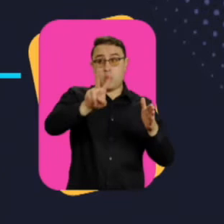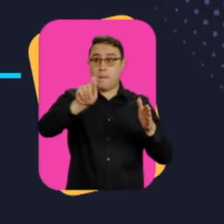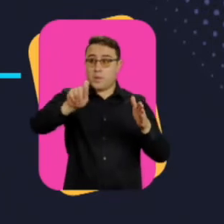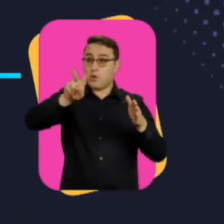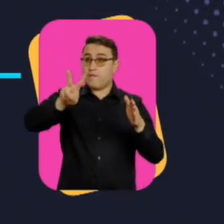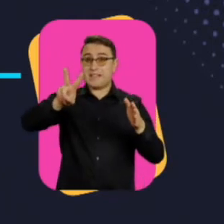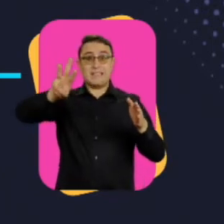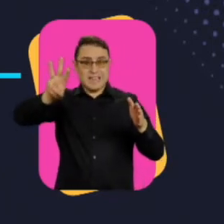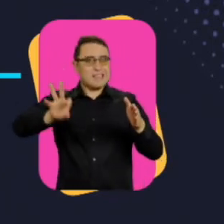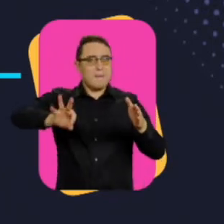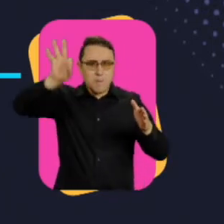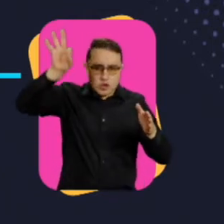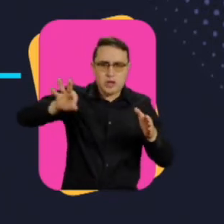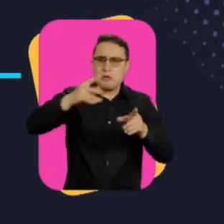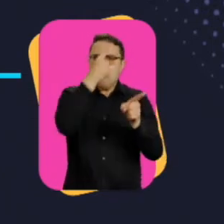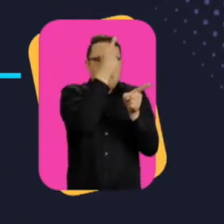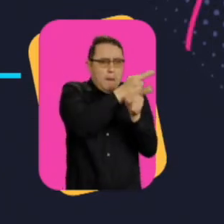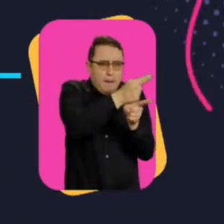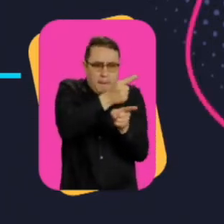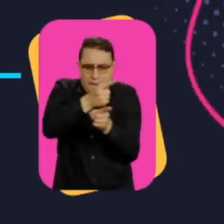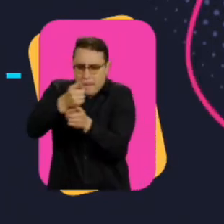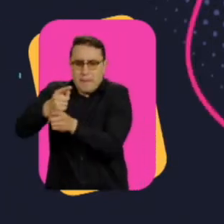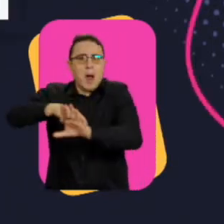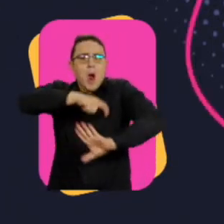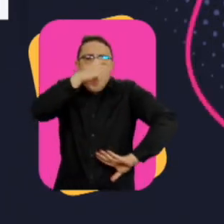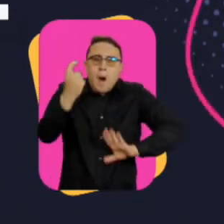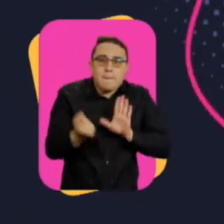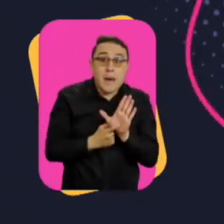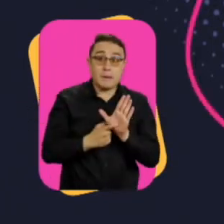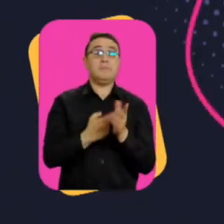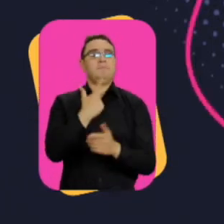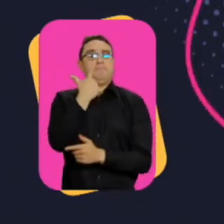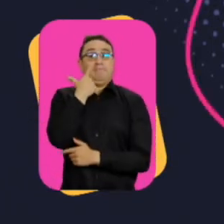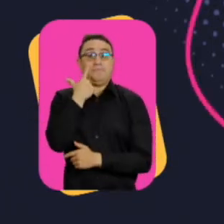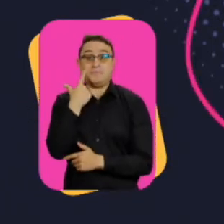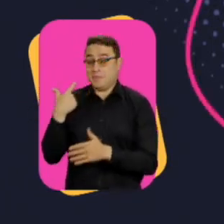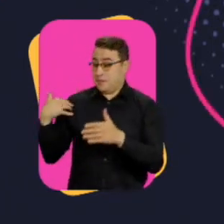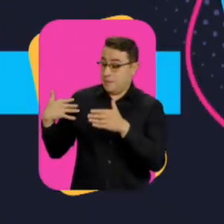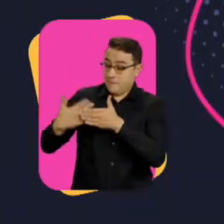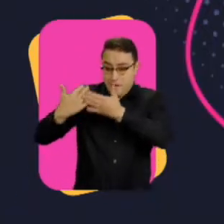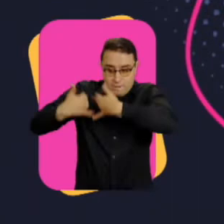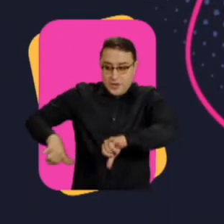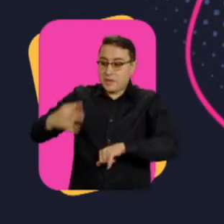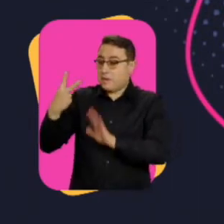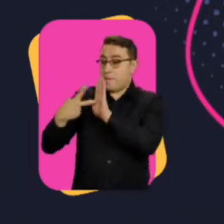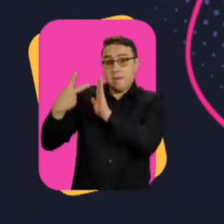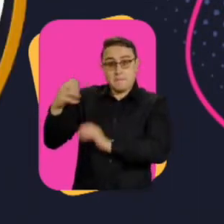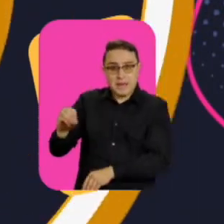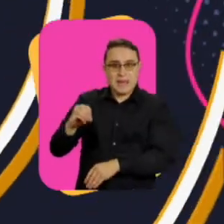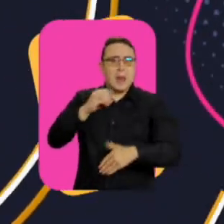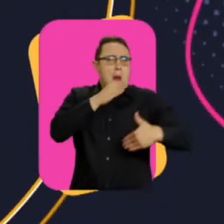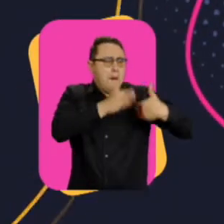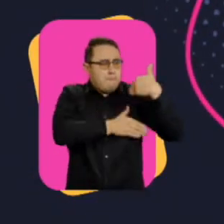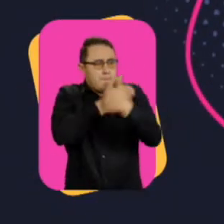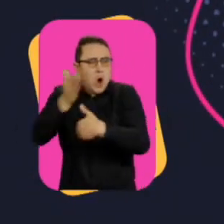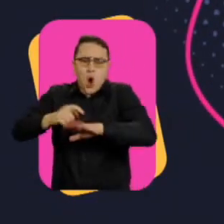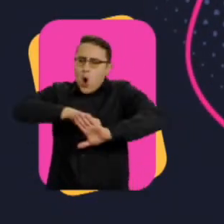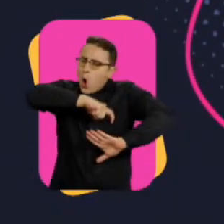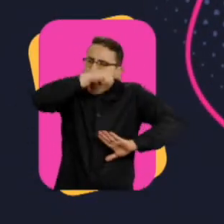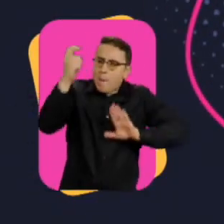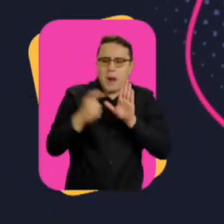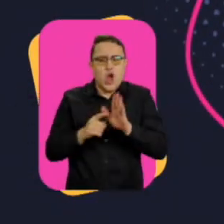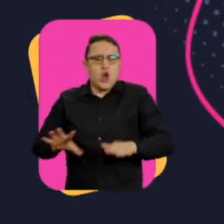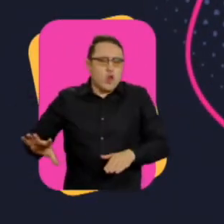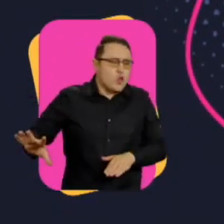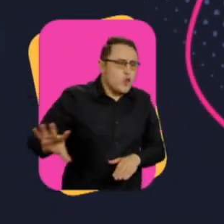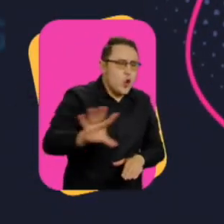92.23% de ellas en la primera medición. Al terminar la vigencia 2020, todos los procesos del canal cumplían